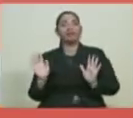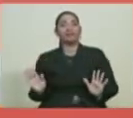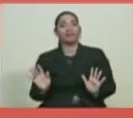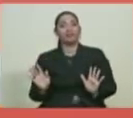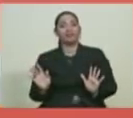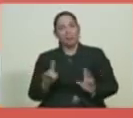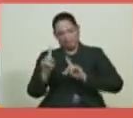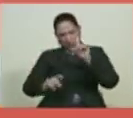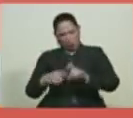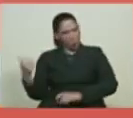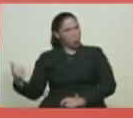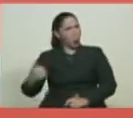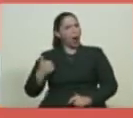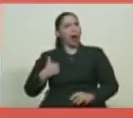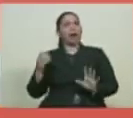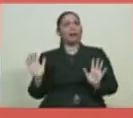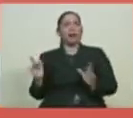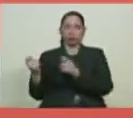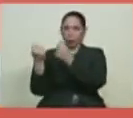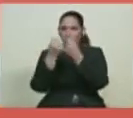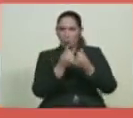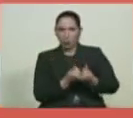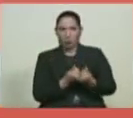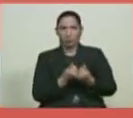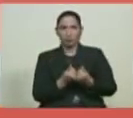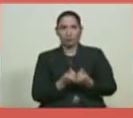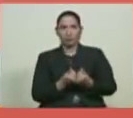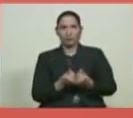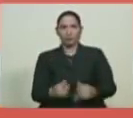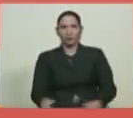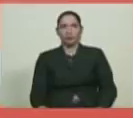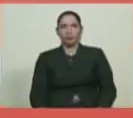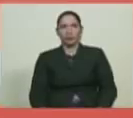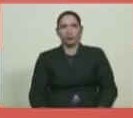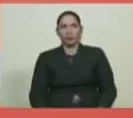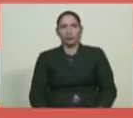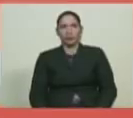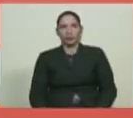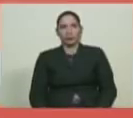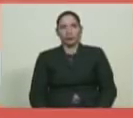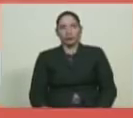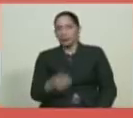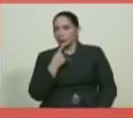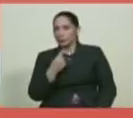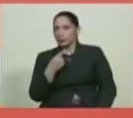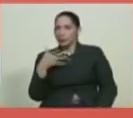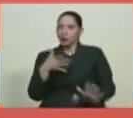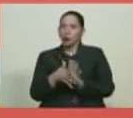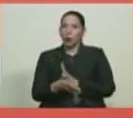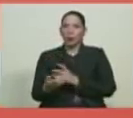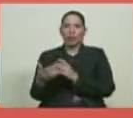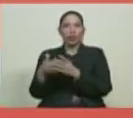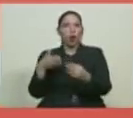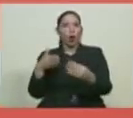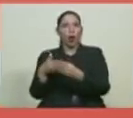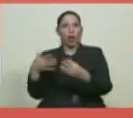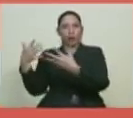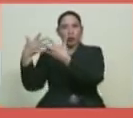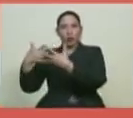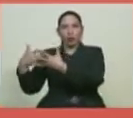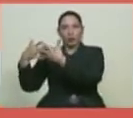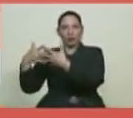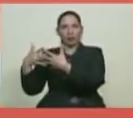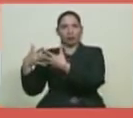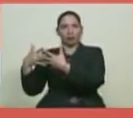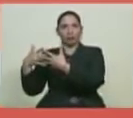Pregúntele a cualquier financista, economista, etcétera, lo que opina sobre el dólar norteamericano. En